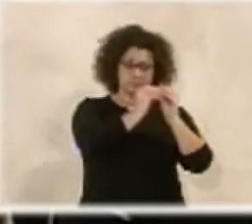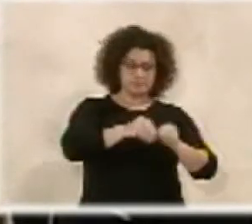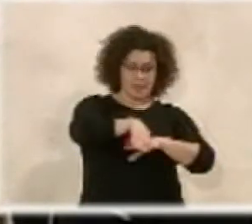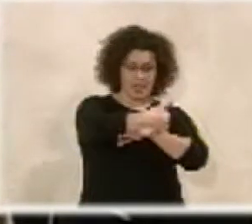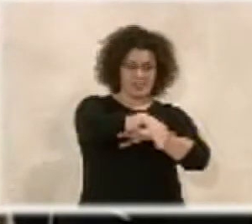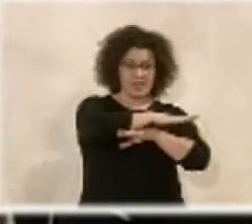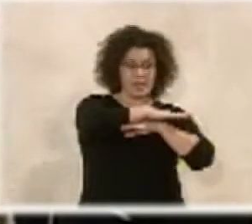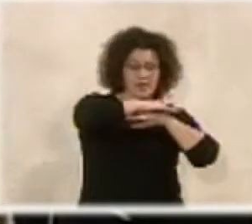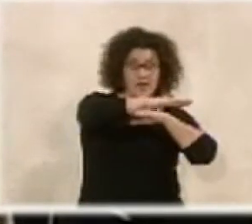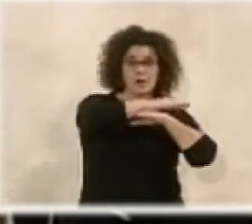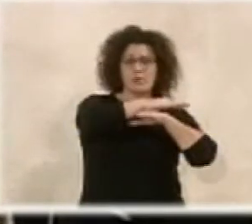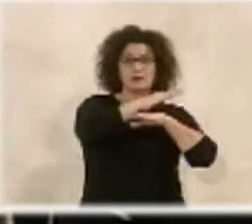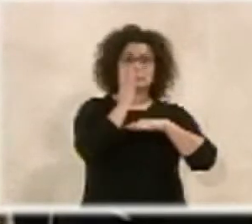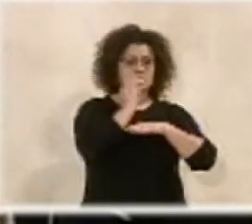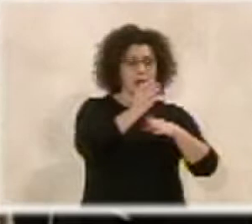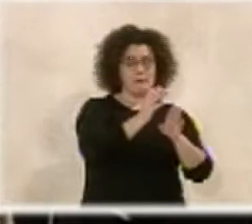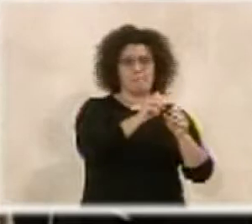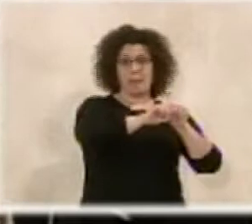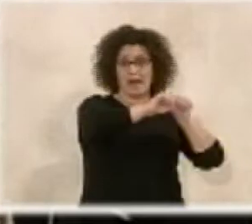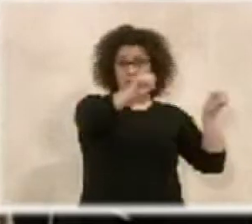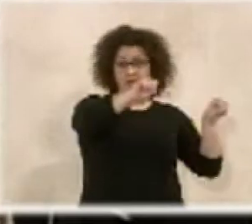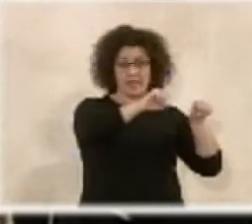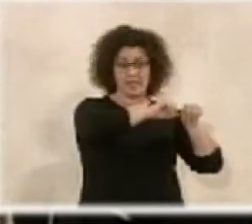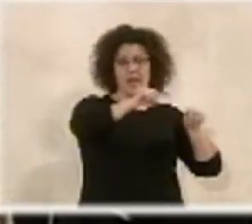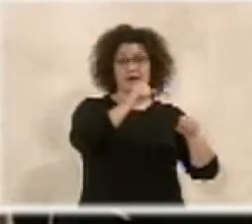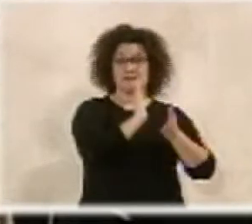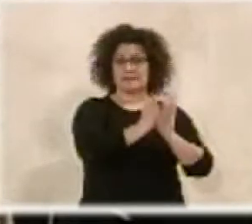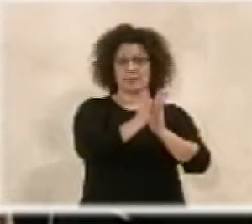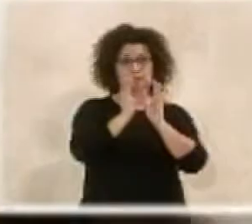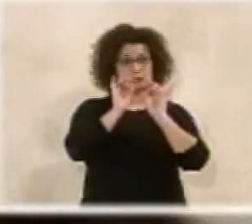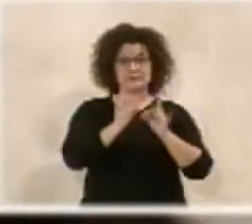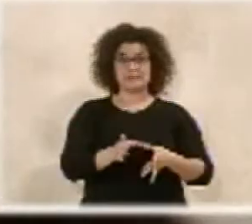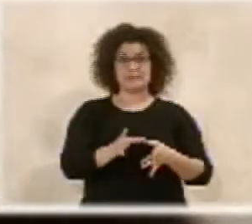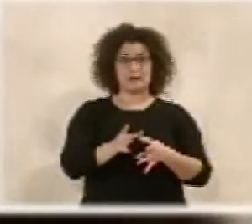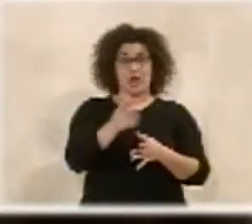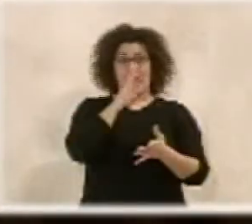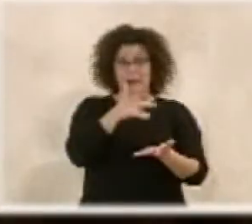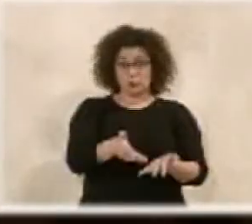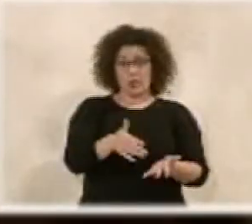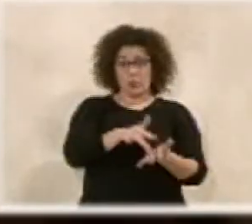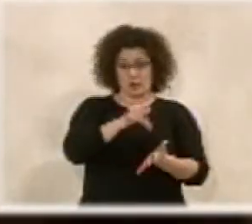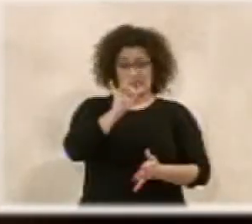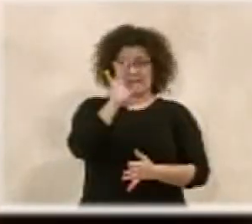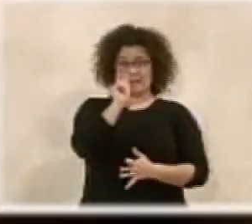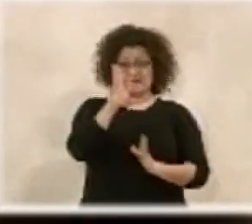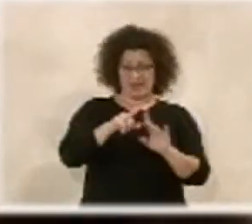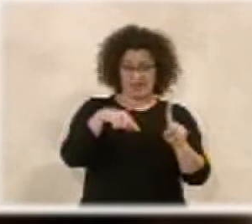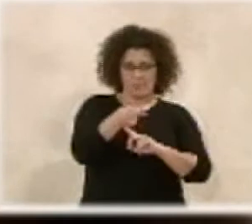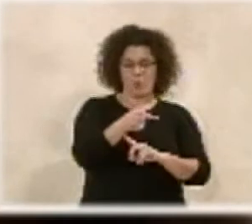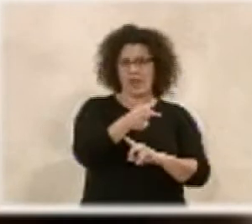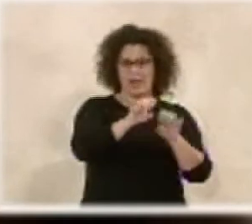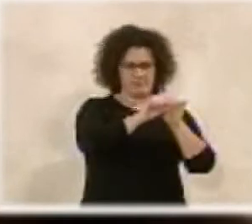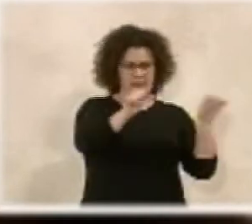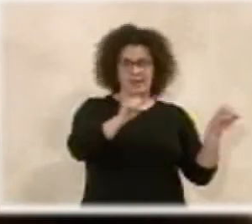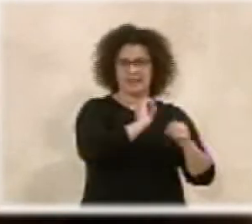se dotó a la misma de una barandilla sin tratamiento alguno, y lógicamente al día de hoy, 15 meses después, pues dicha barandilla sigue